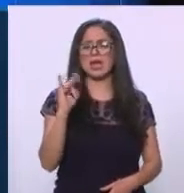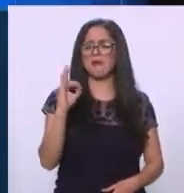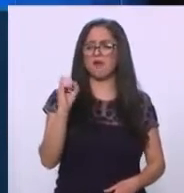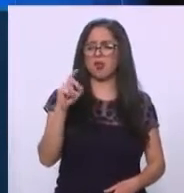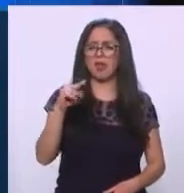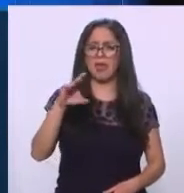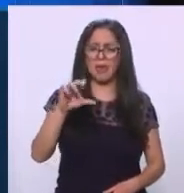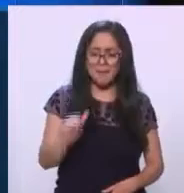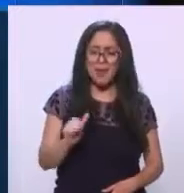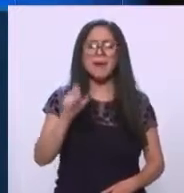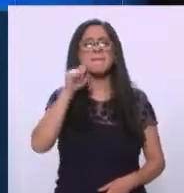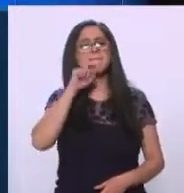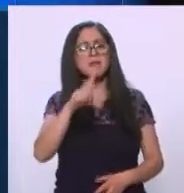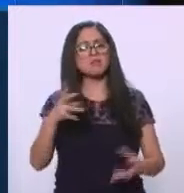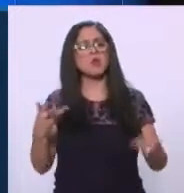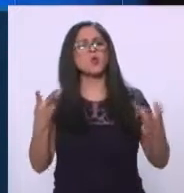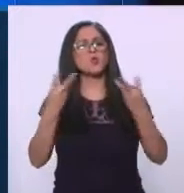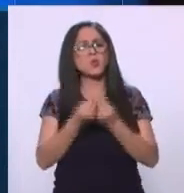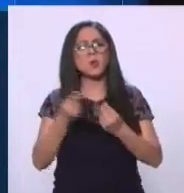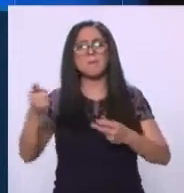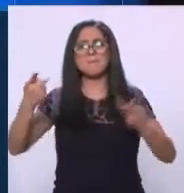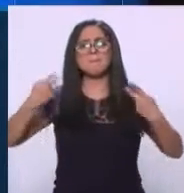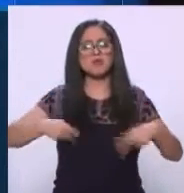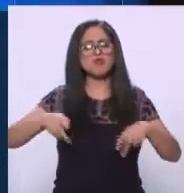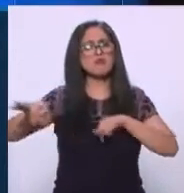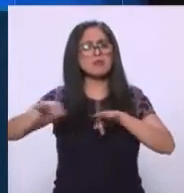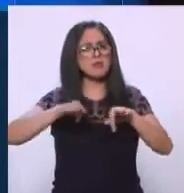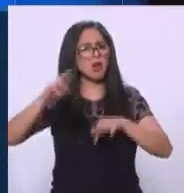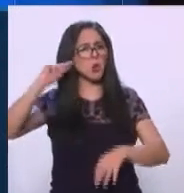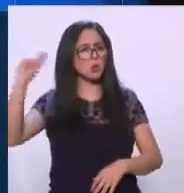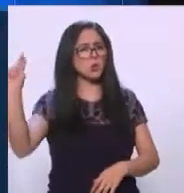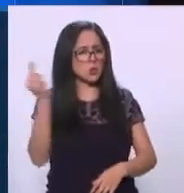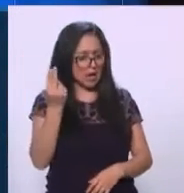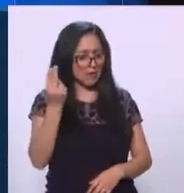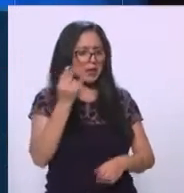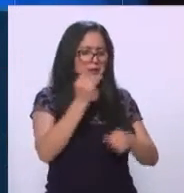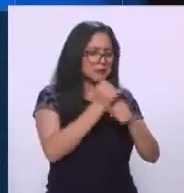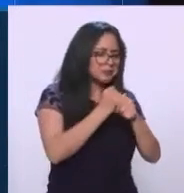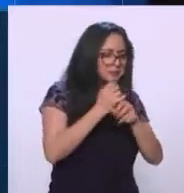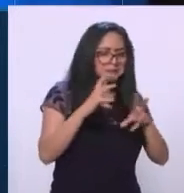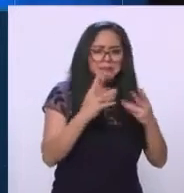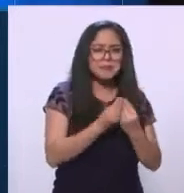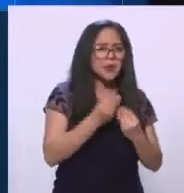con colaboradores de la UNAM, sabemos que el